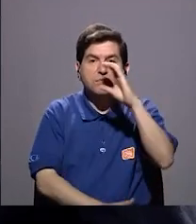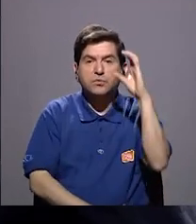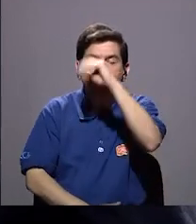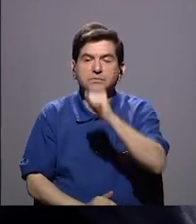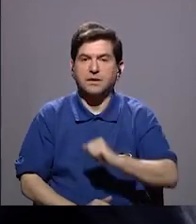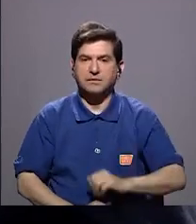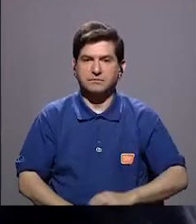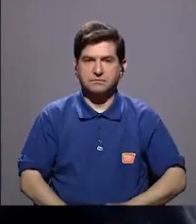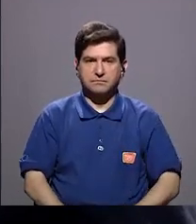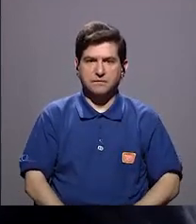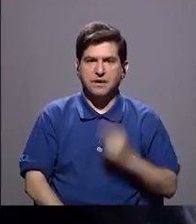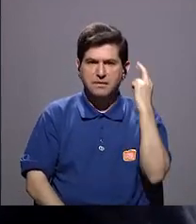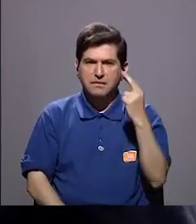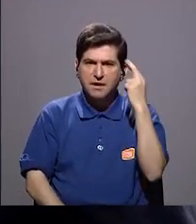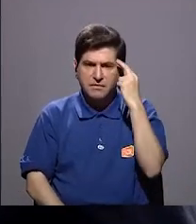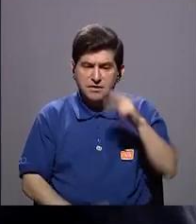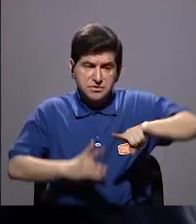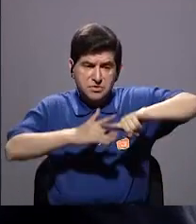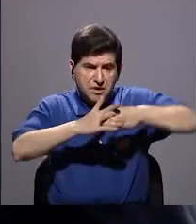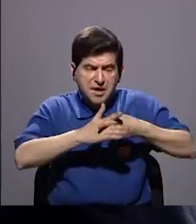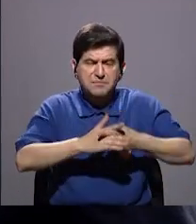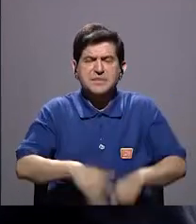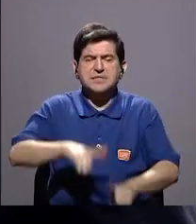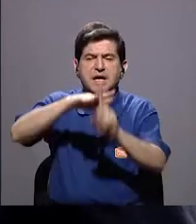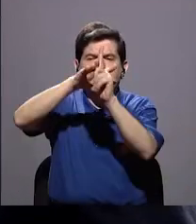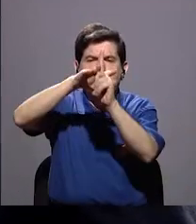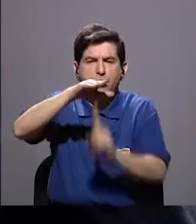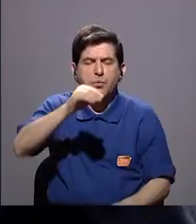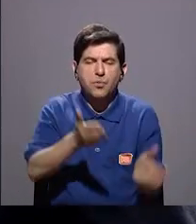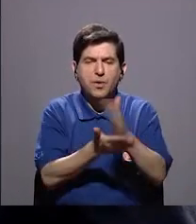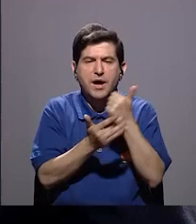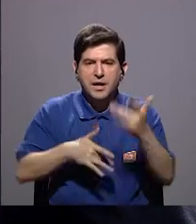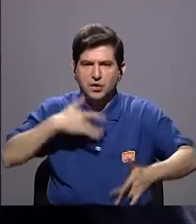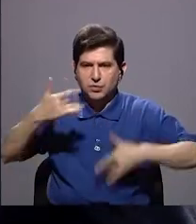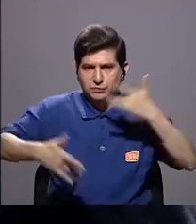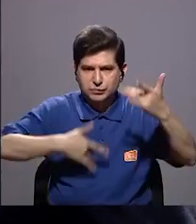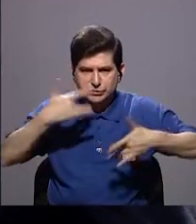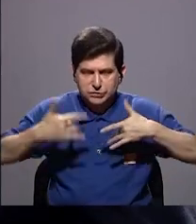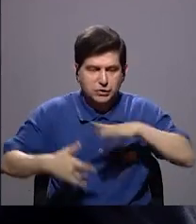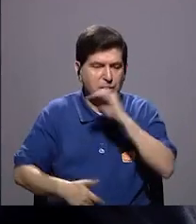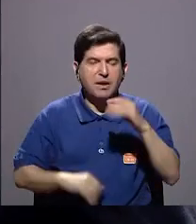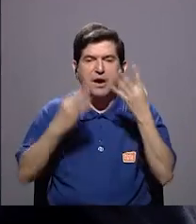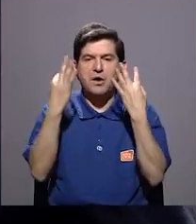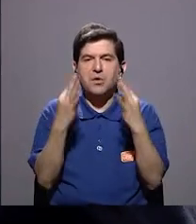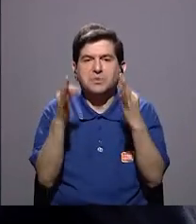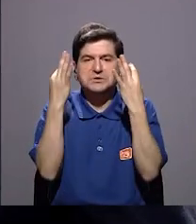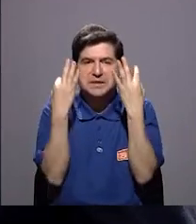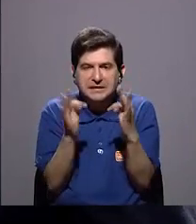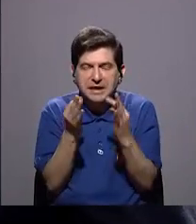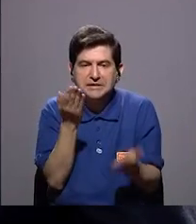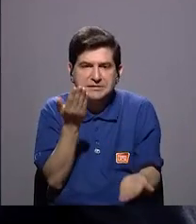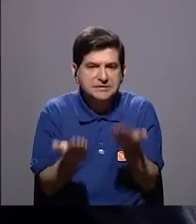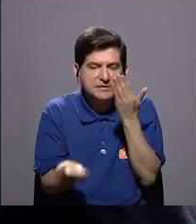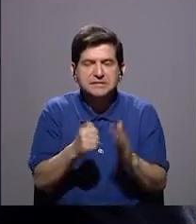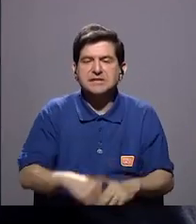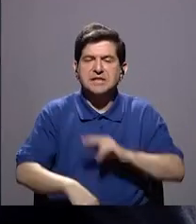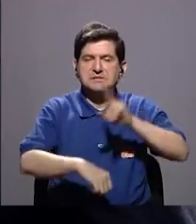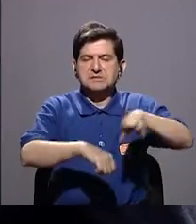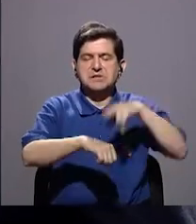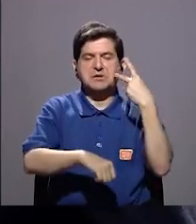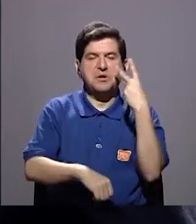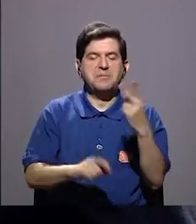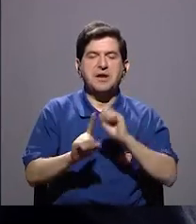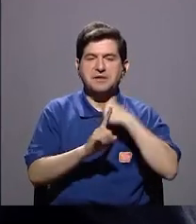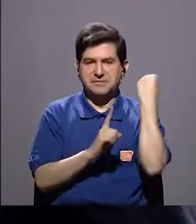primero es buscar ayuda porque podemos empezar a invisibilizar algunos síntomas o podemos tratar de